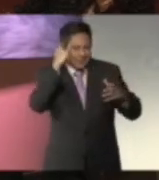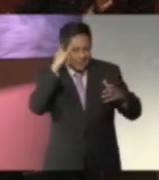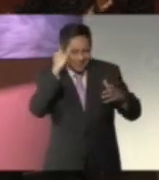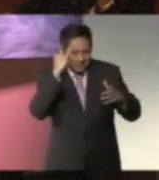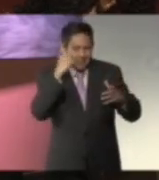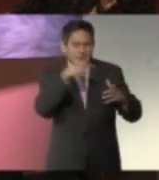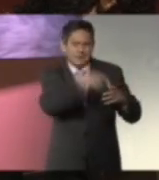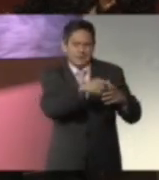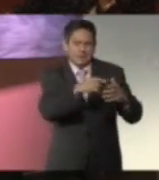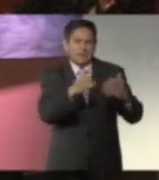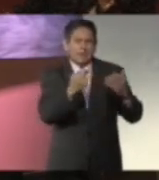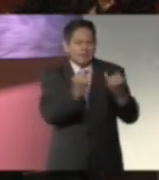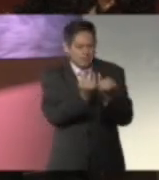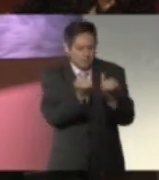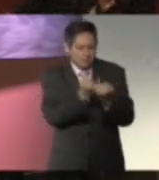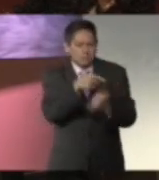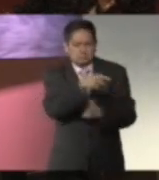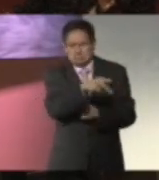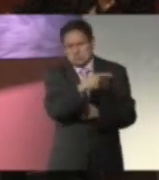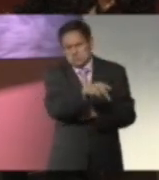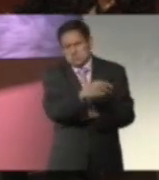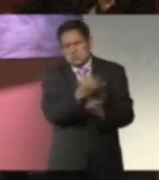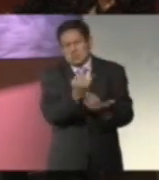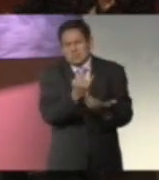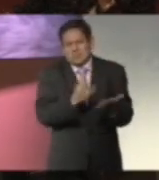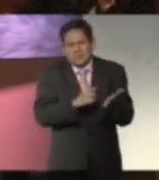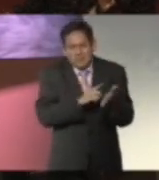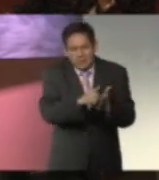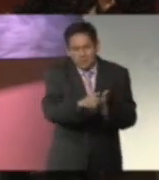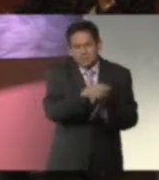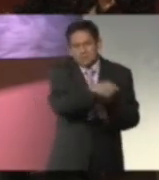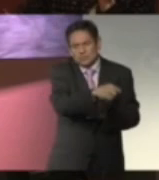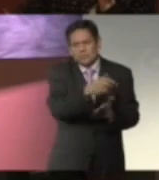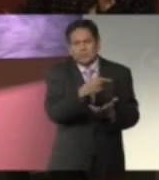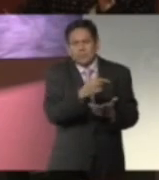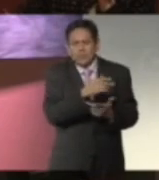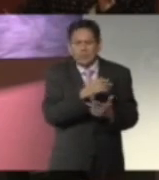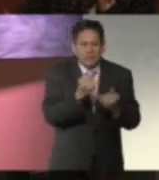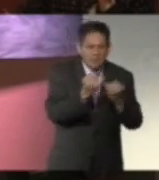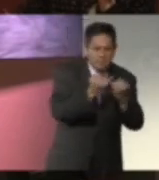a su derecho a la autodeterminación, a la autoorganización,